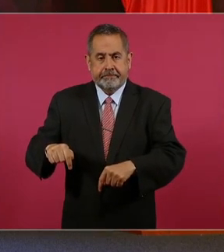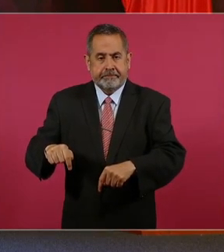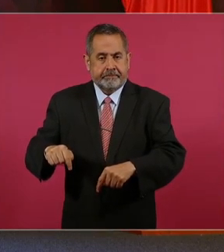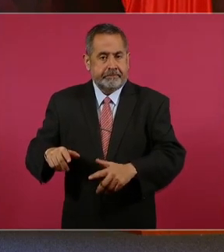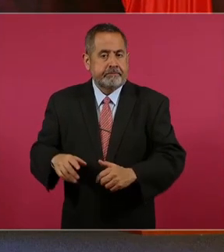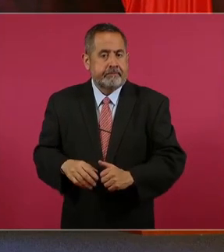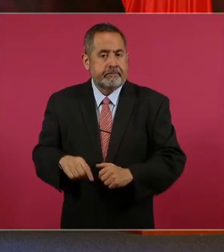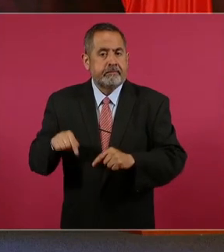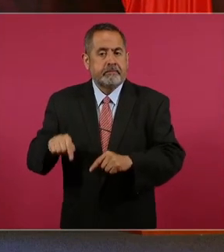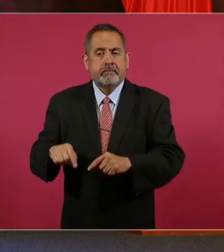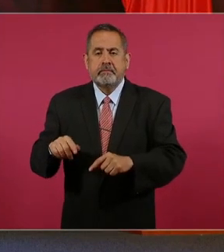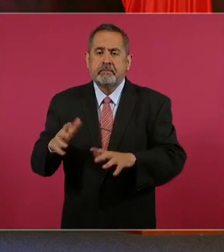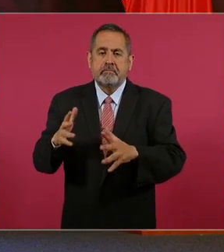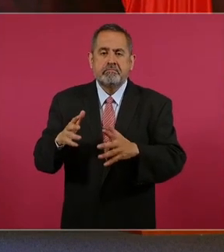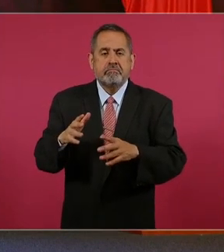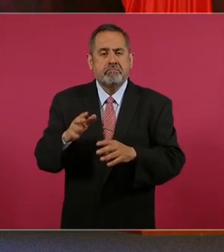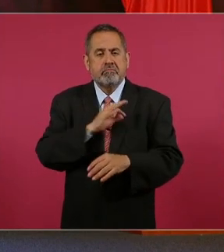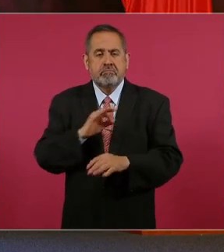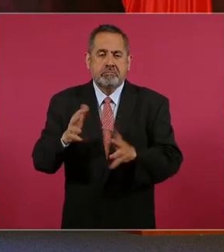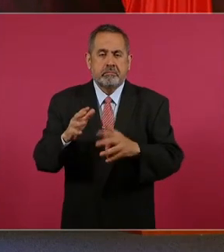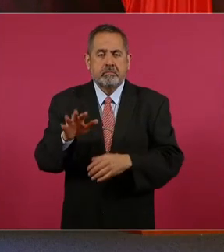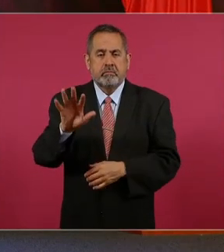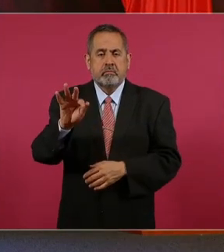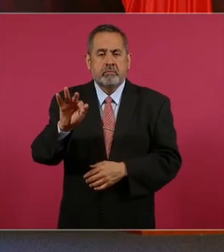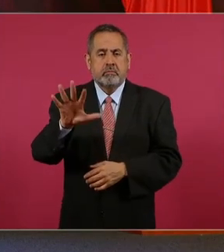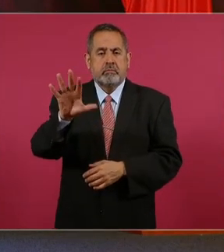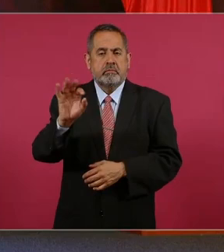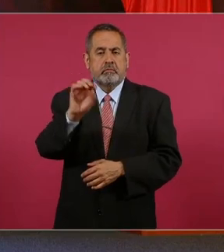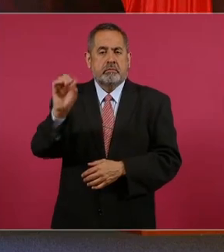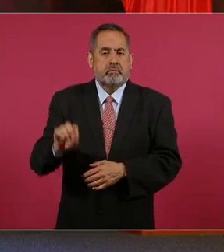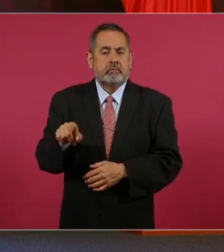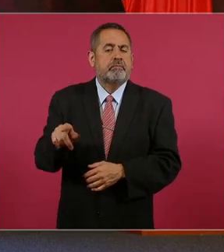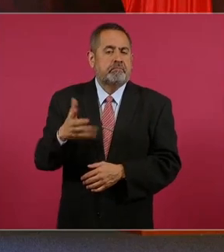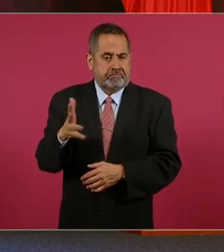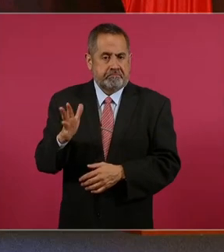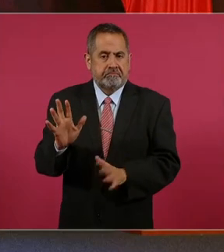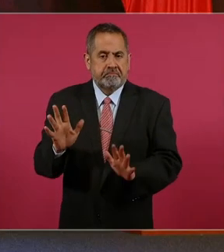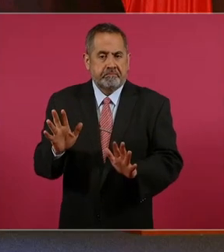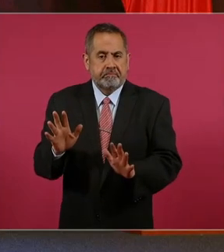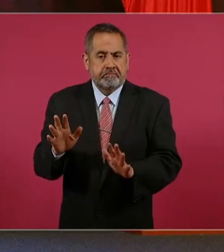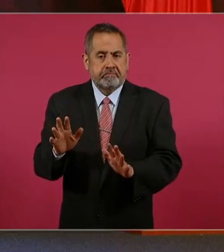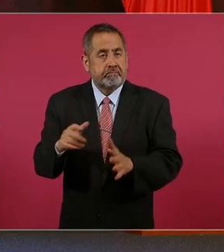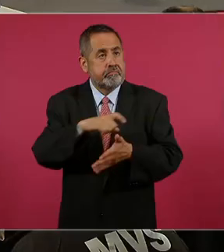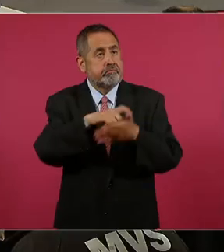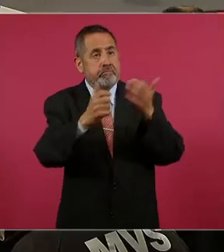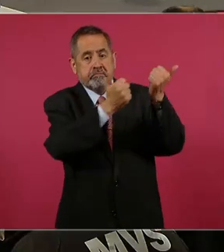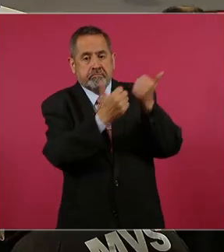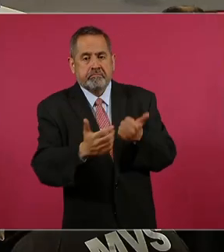como en el 45 por ciento de importación.